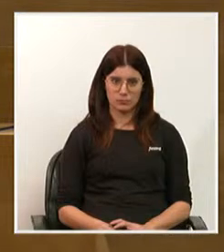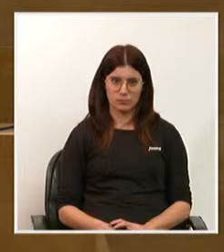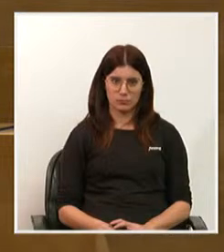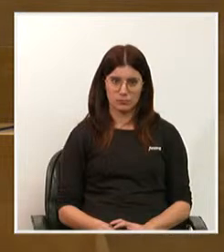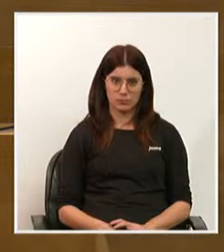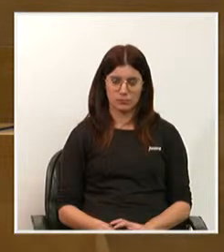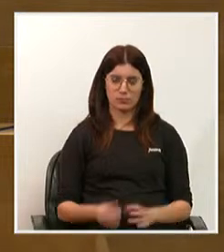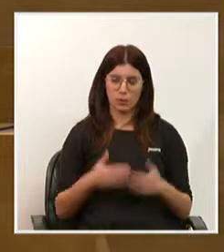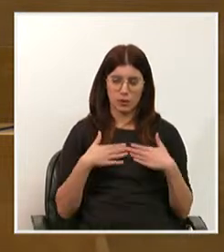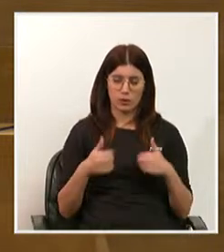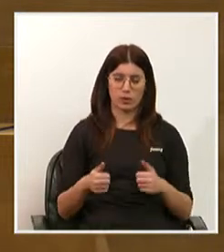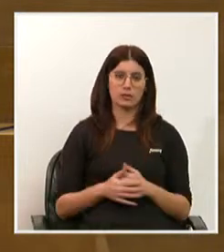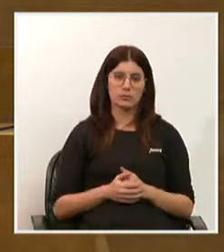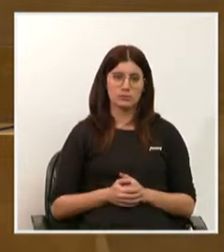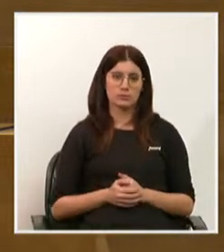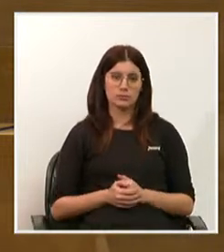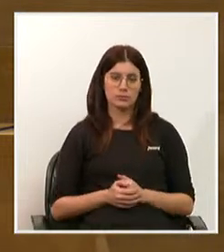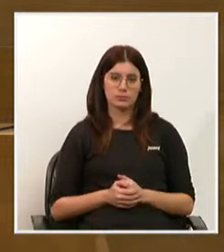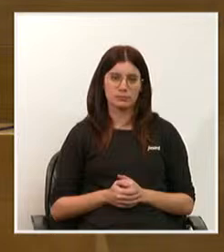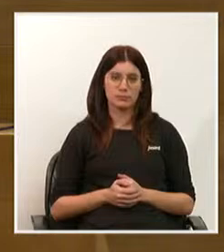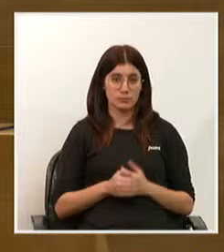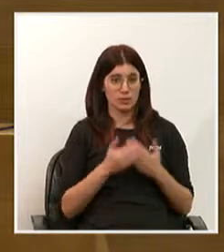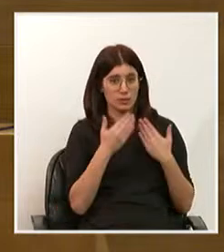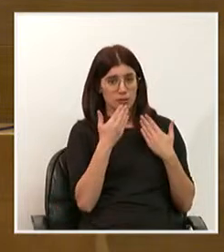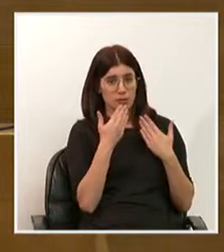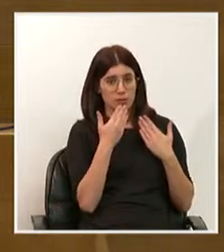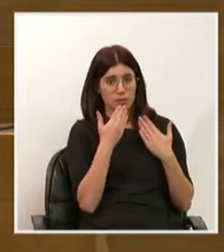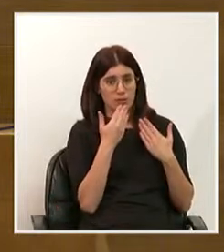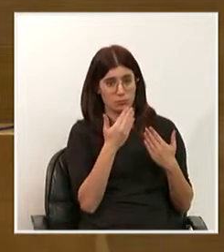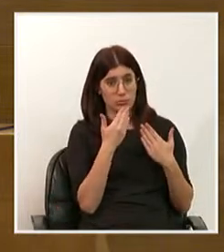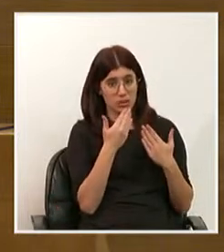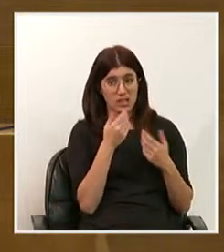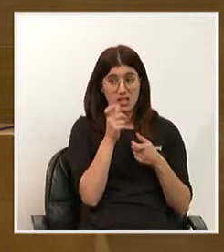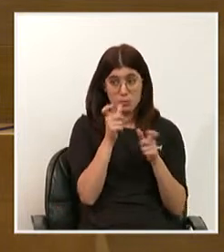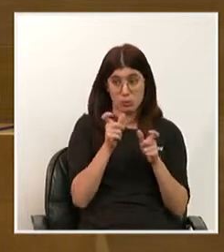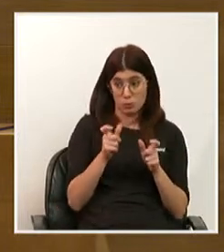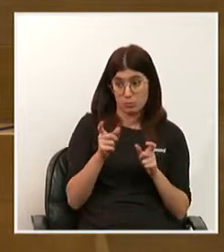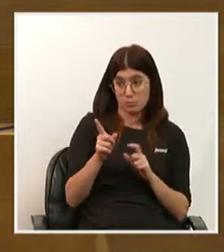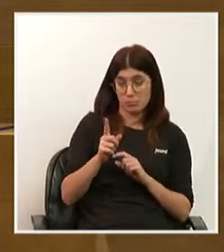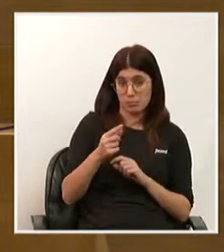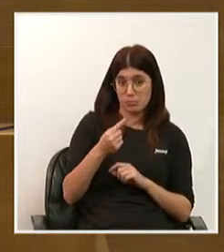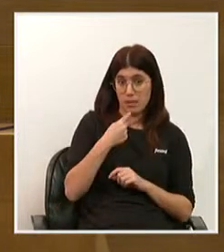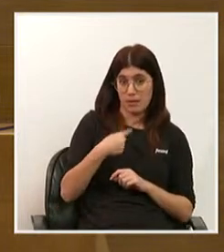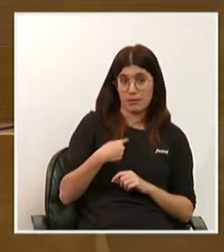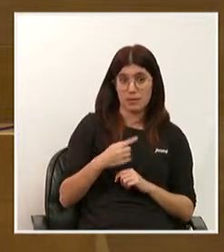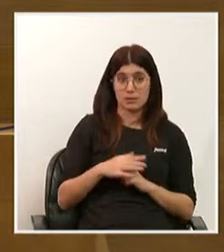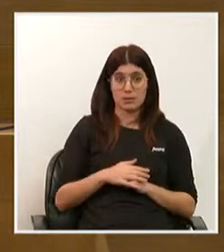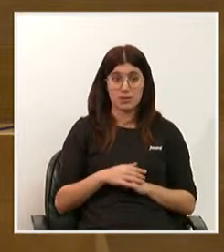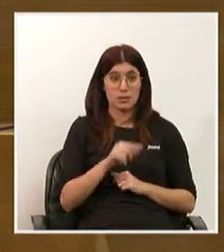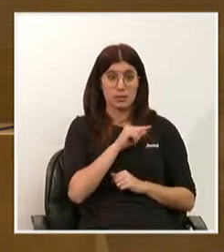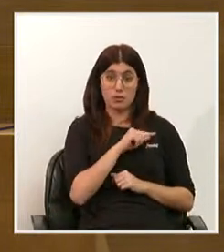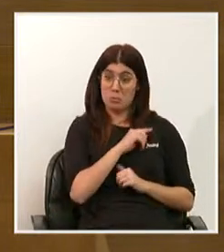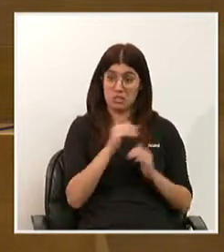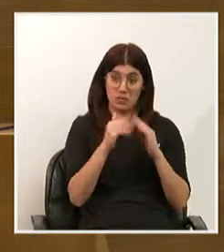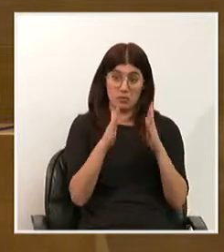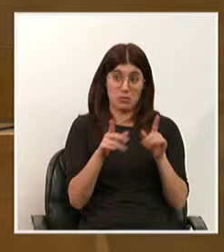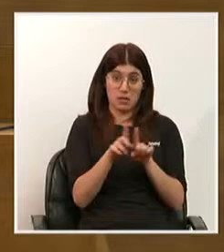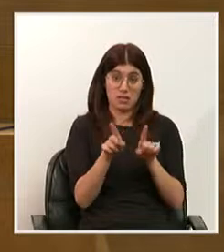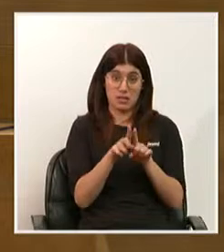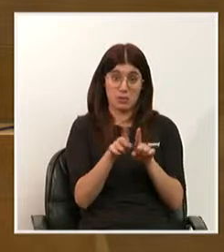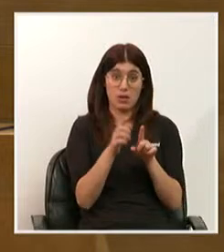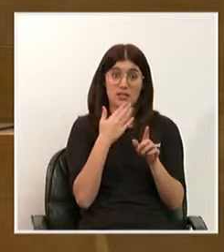Cuando quiera Muchas gracias por sus palabras ya le digo que me siento como en casa porque tampoco me